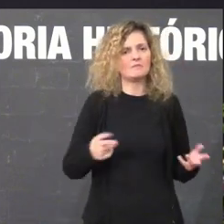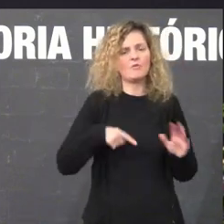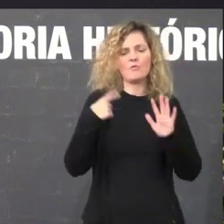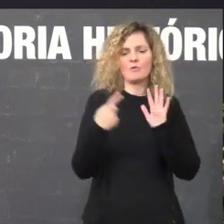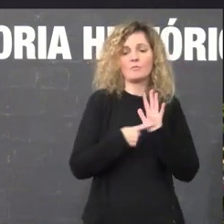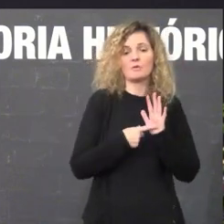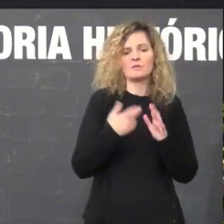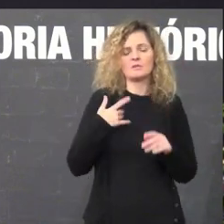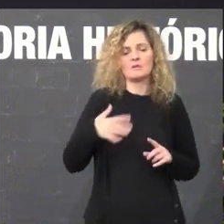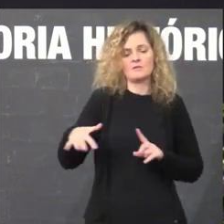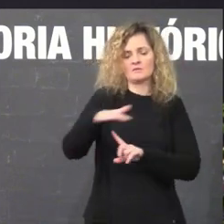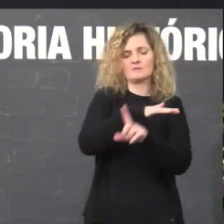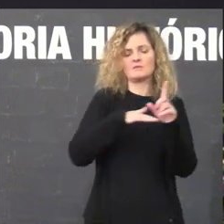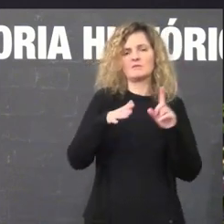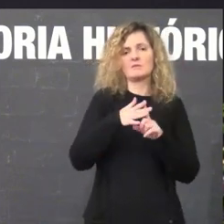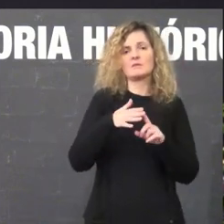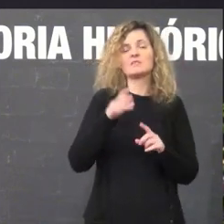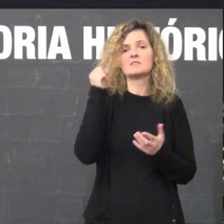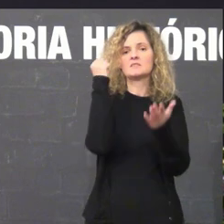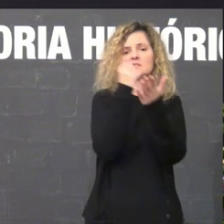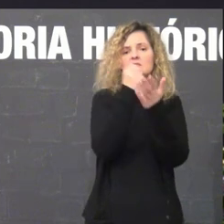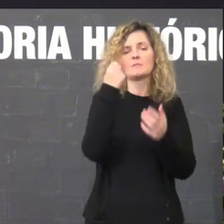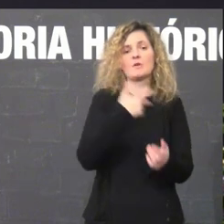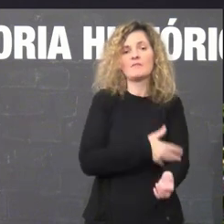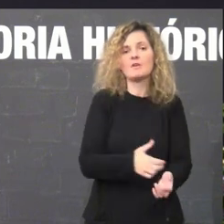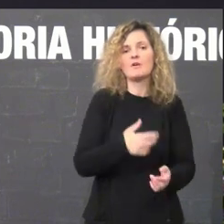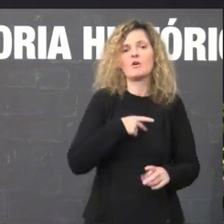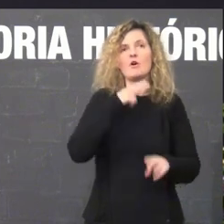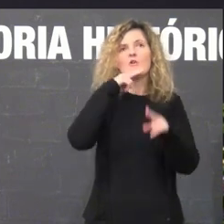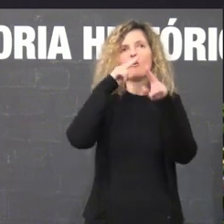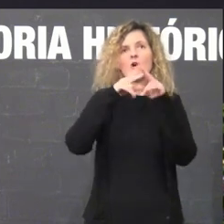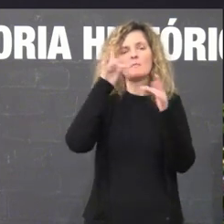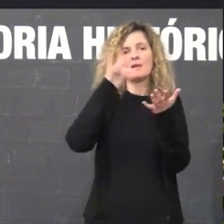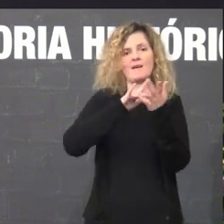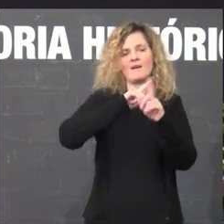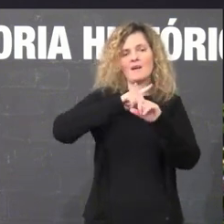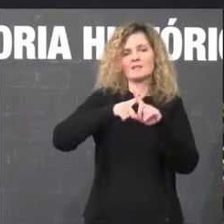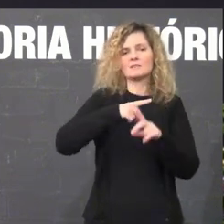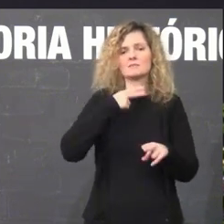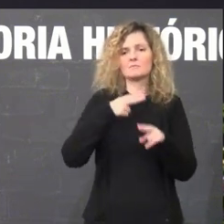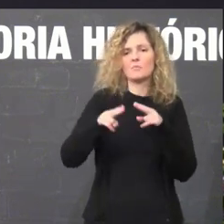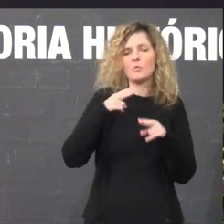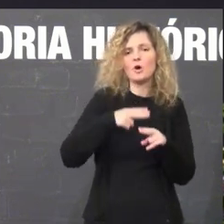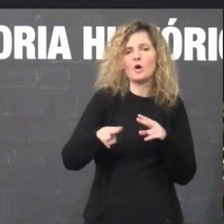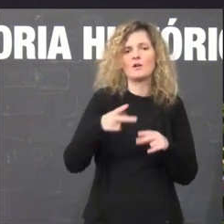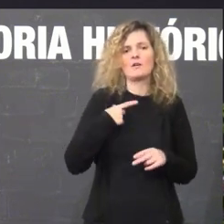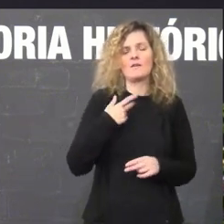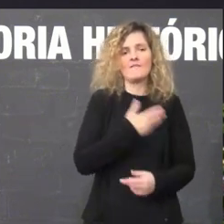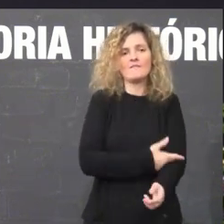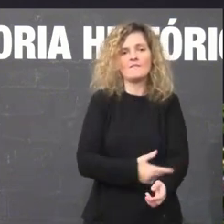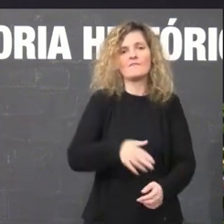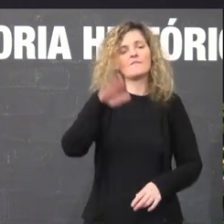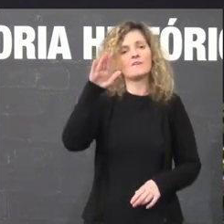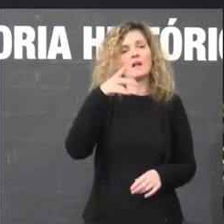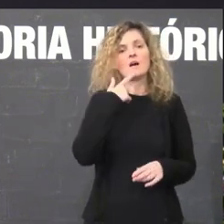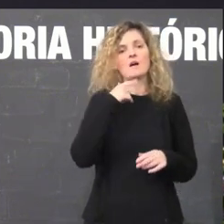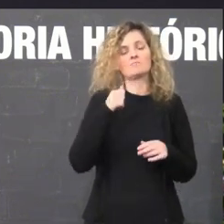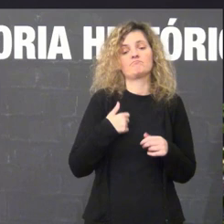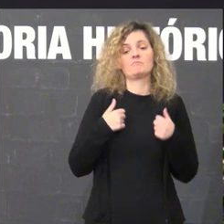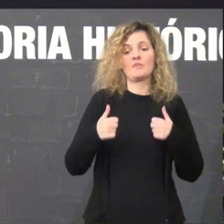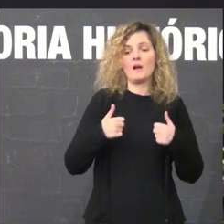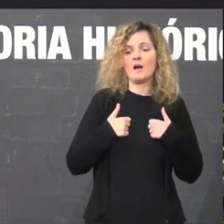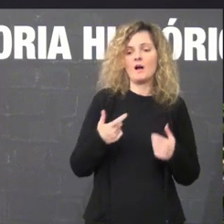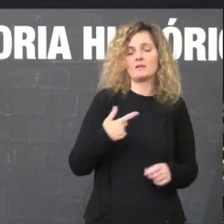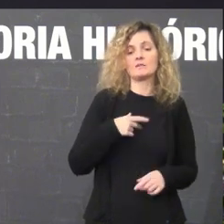rodéannos símbolos franquistas rúas con nombres de golpistas políticos designados por Fraga suices